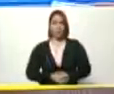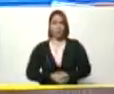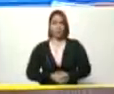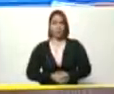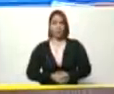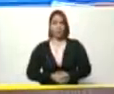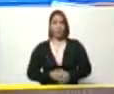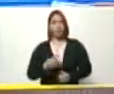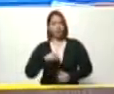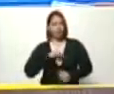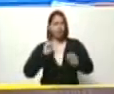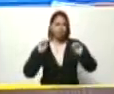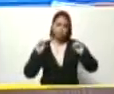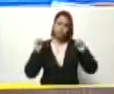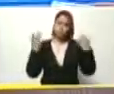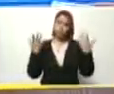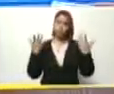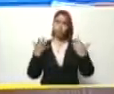Hemos logrado